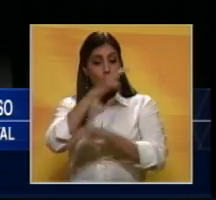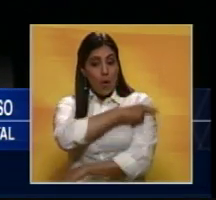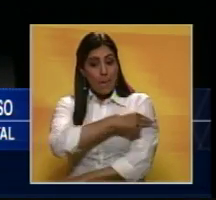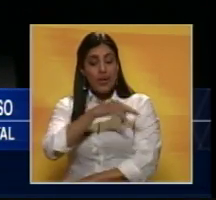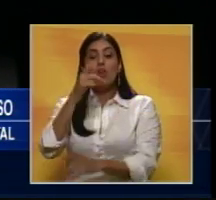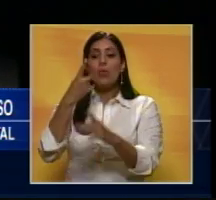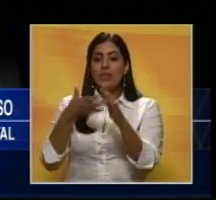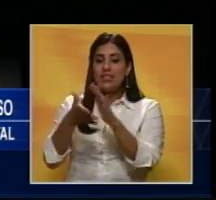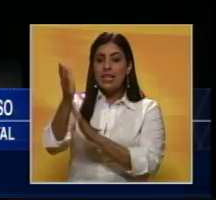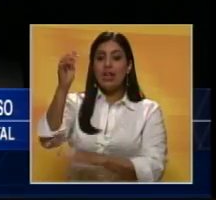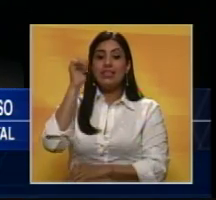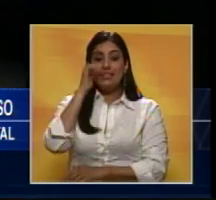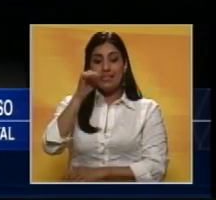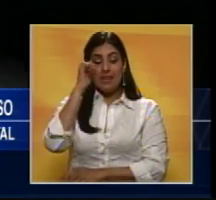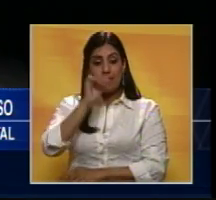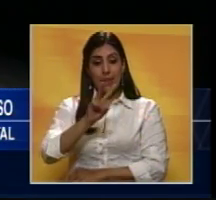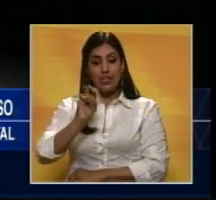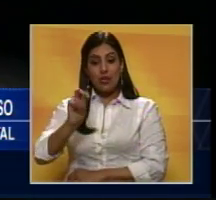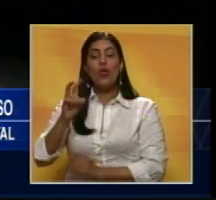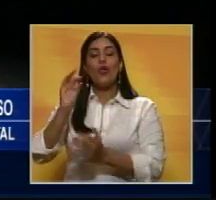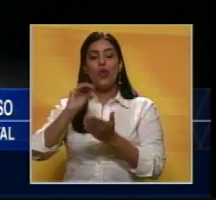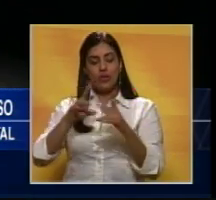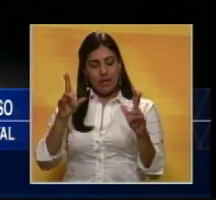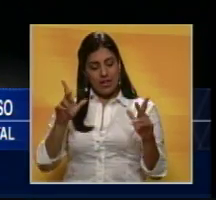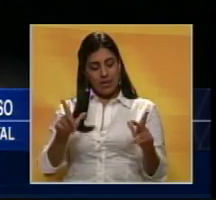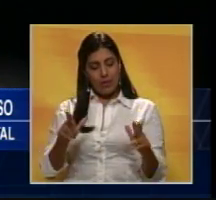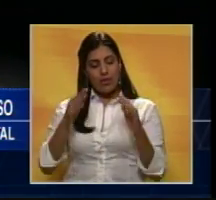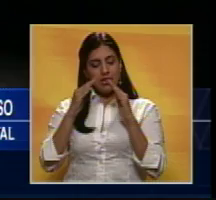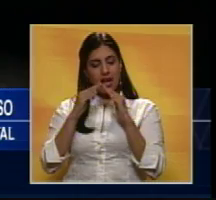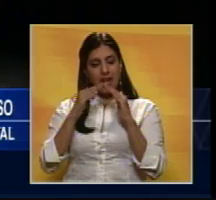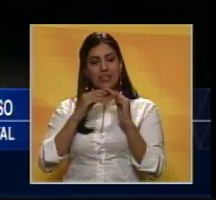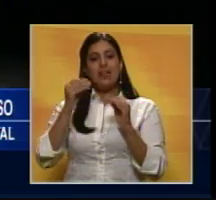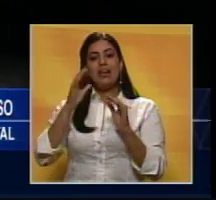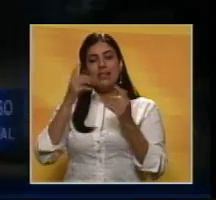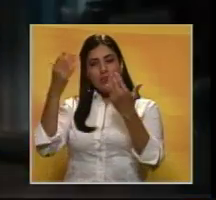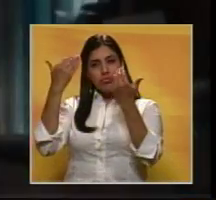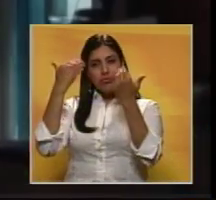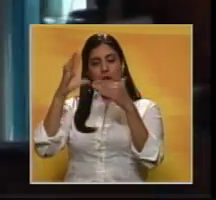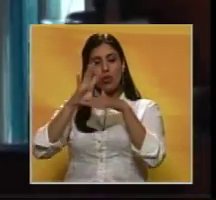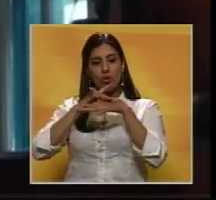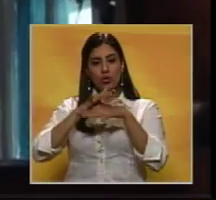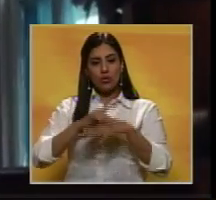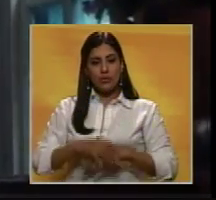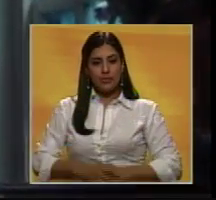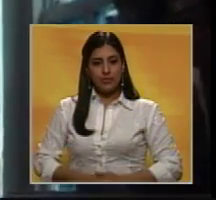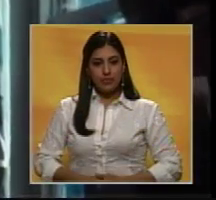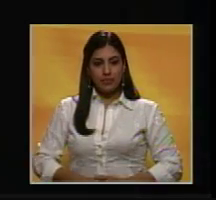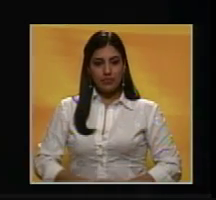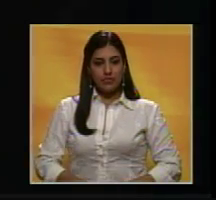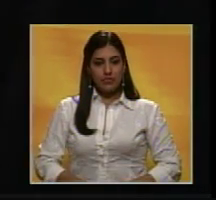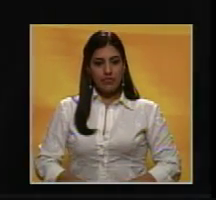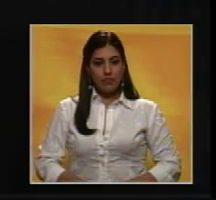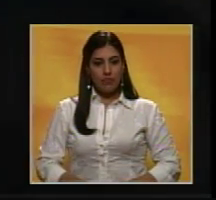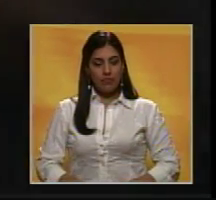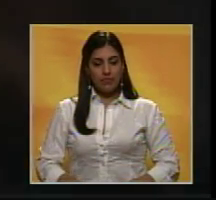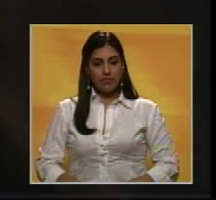salió del centro el sábado 22 y ahora reposa en su hogar siguiendo los consejos del médico.